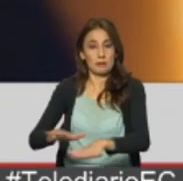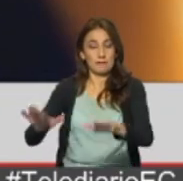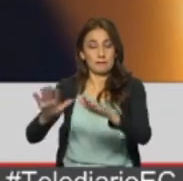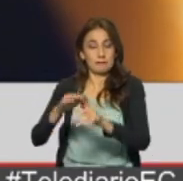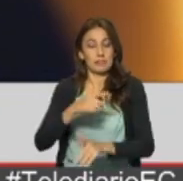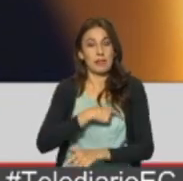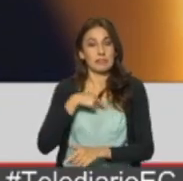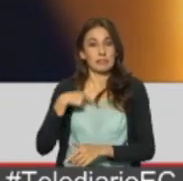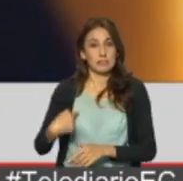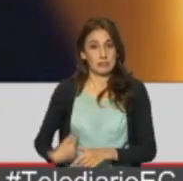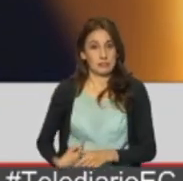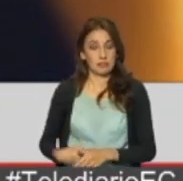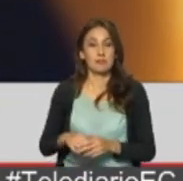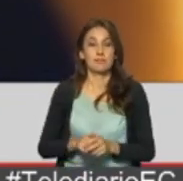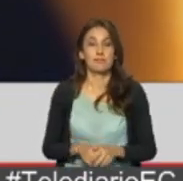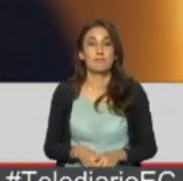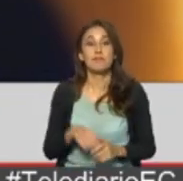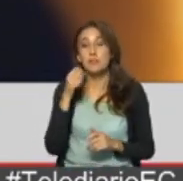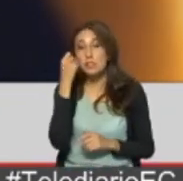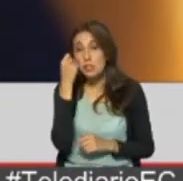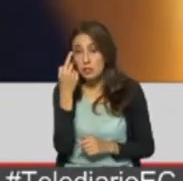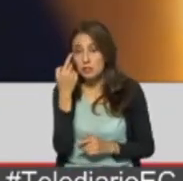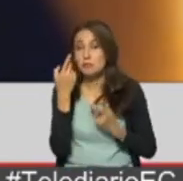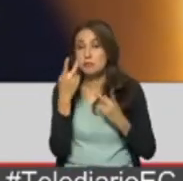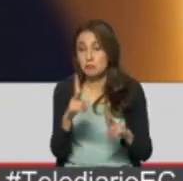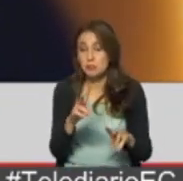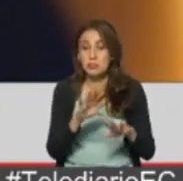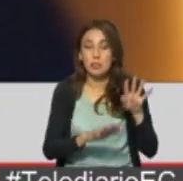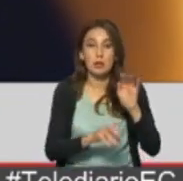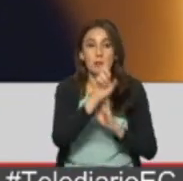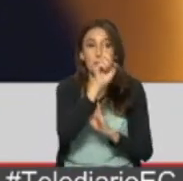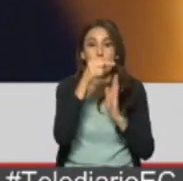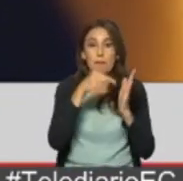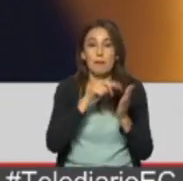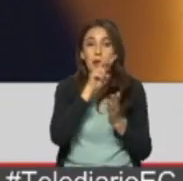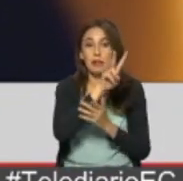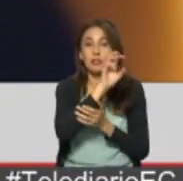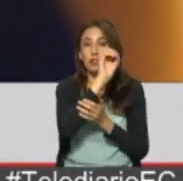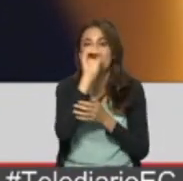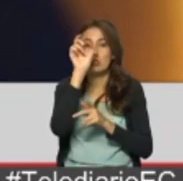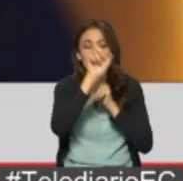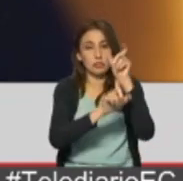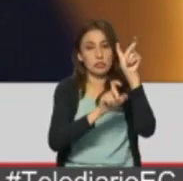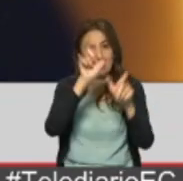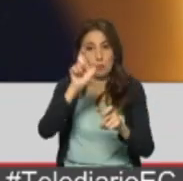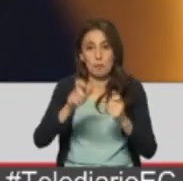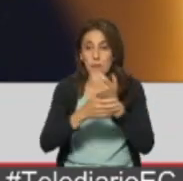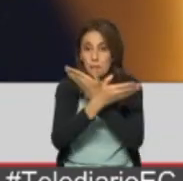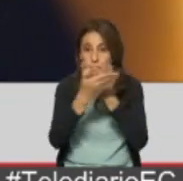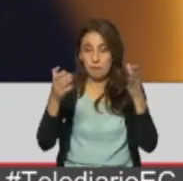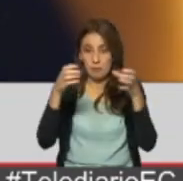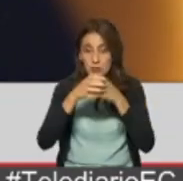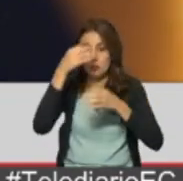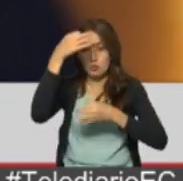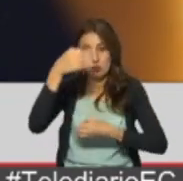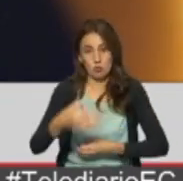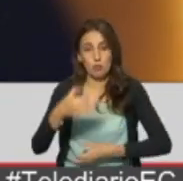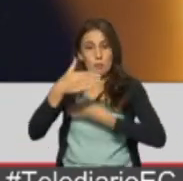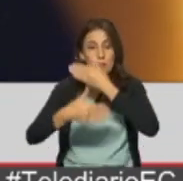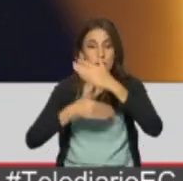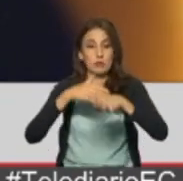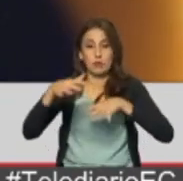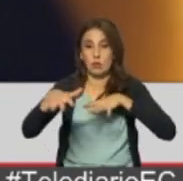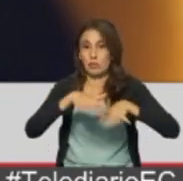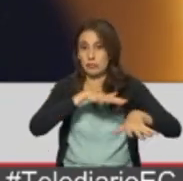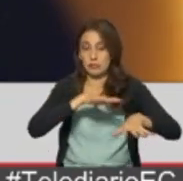China. Entendemos que esta comunidad es de aproximadamente unas 1.200 personas, ciudadanos ecuatorianos que se encuentran cumpliendo distintas actividades